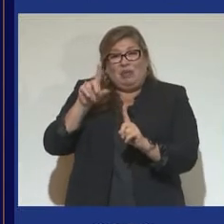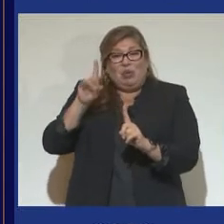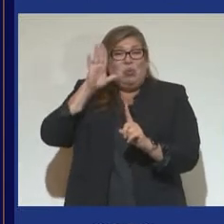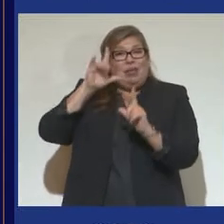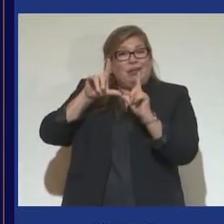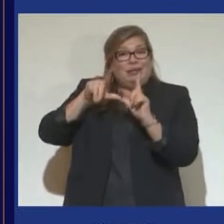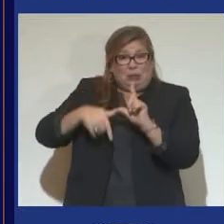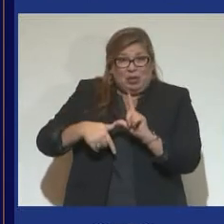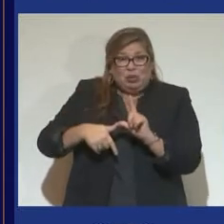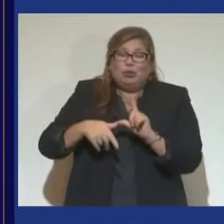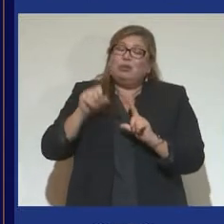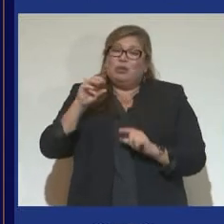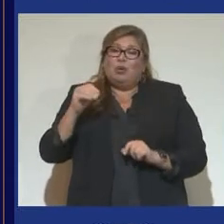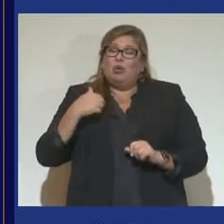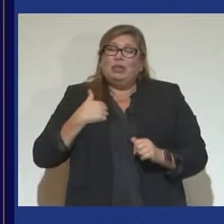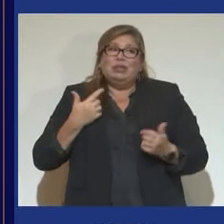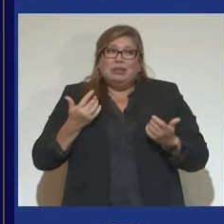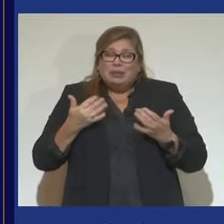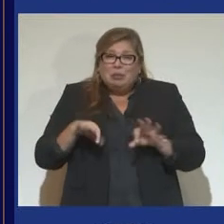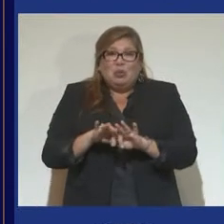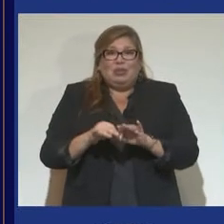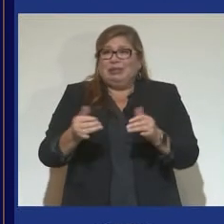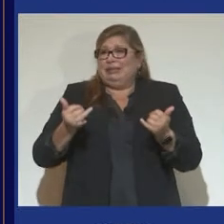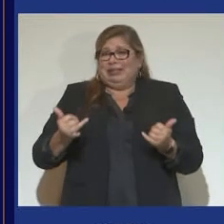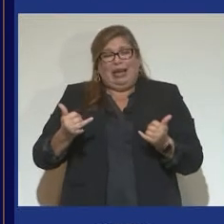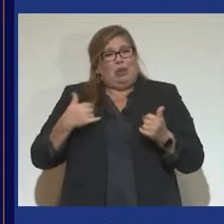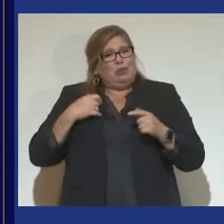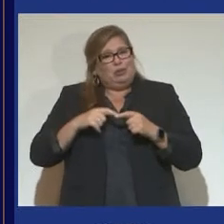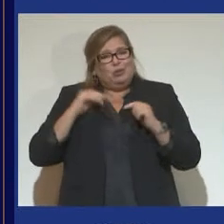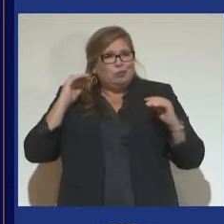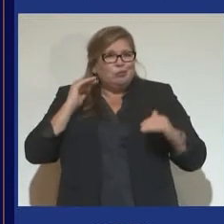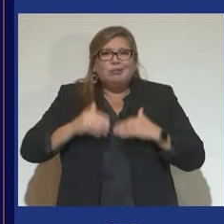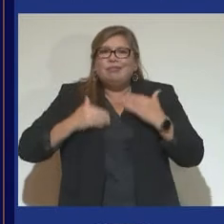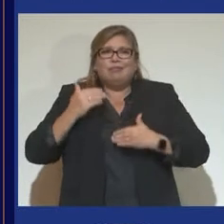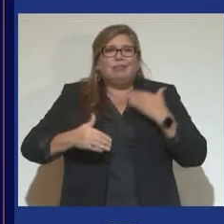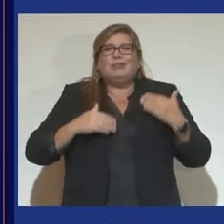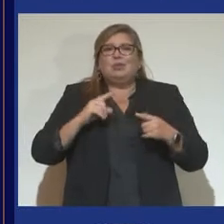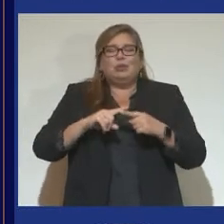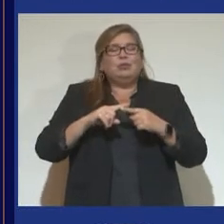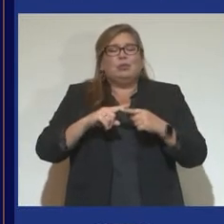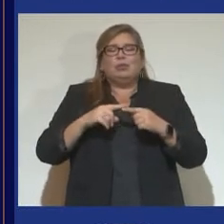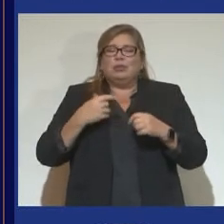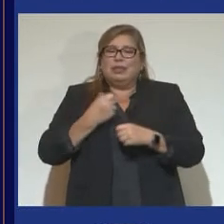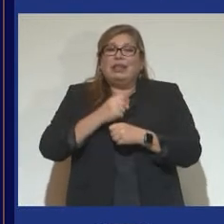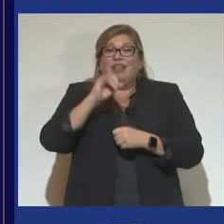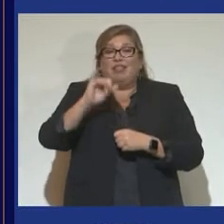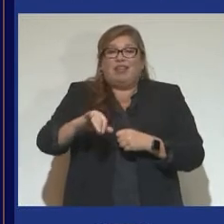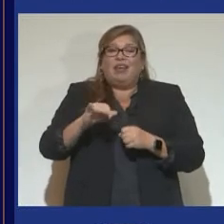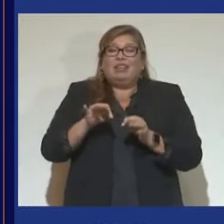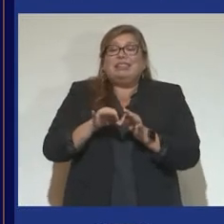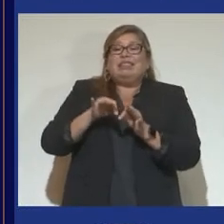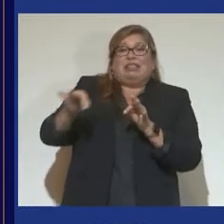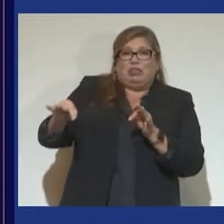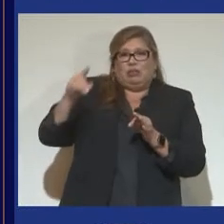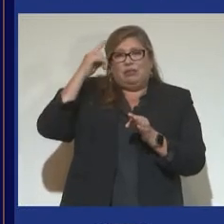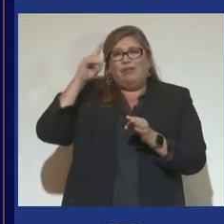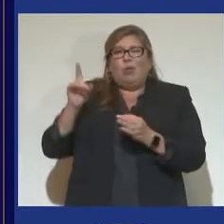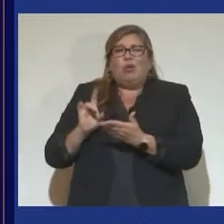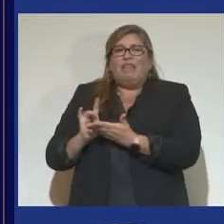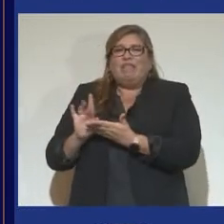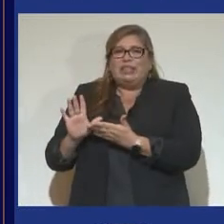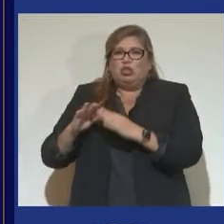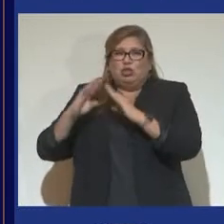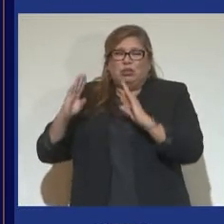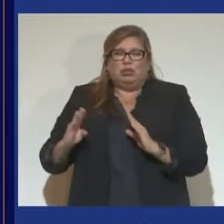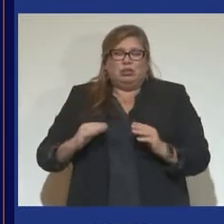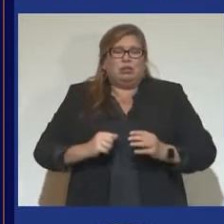pasado y termina al final de este mes de modo que hay emergencia hay una gran urgencia de tratar de extender ese moratoria